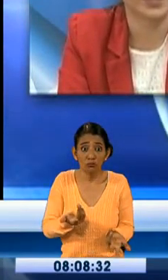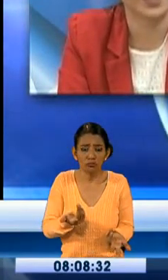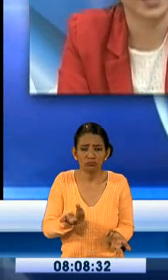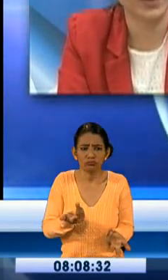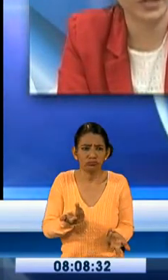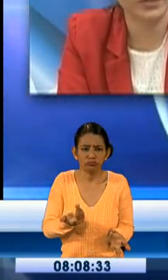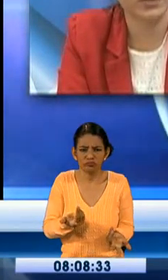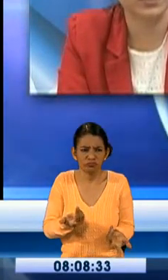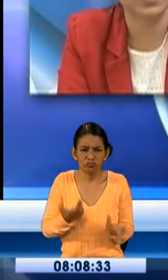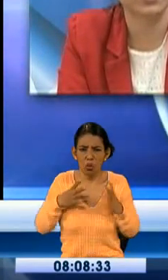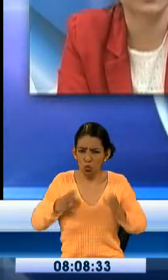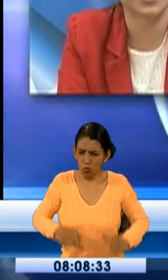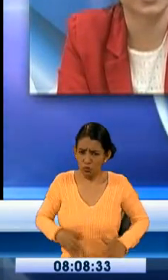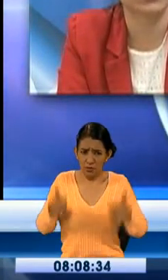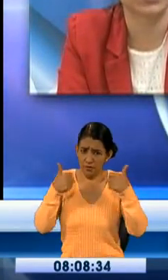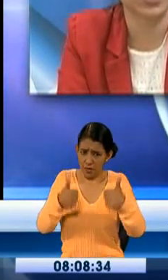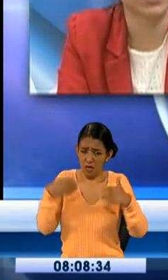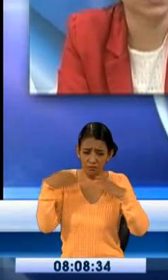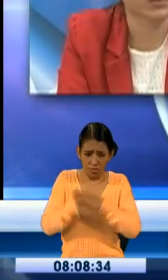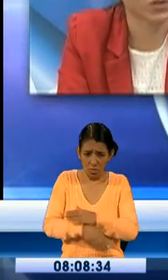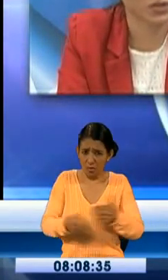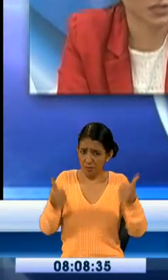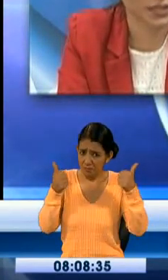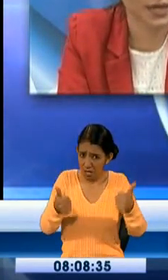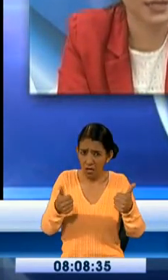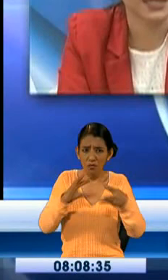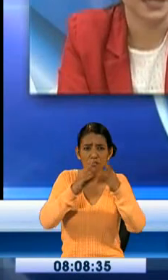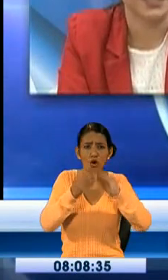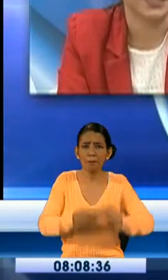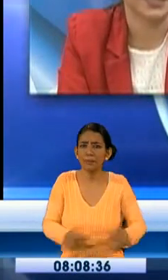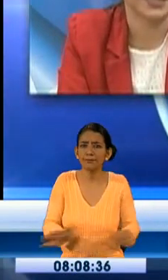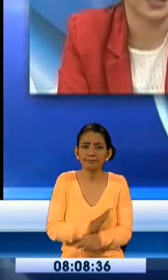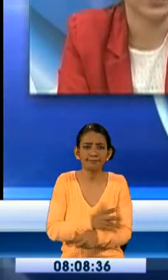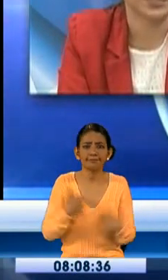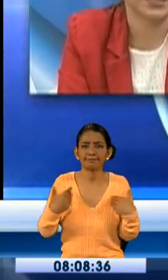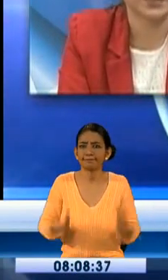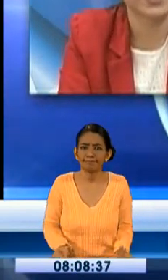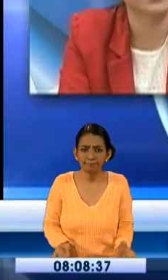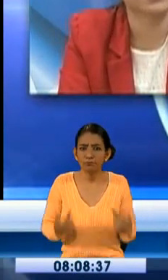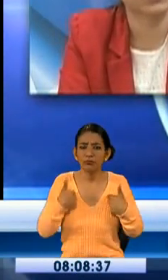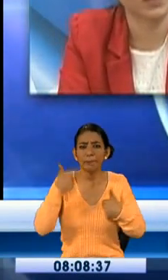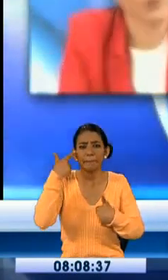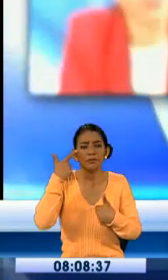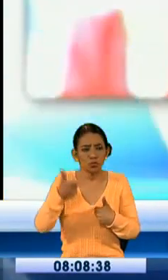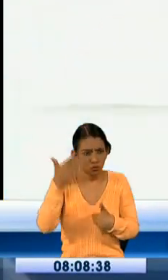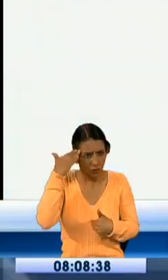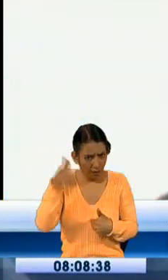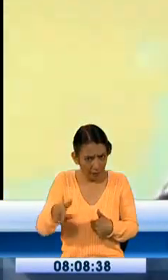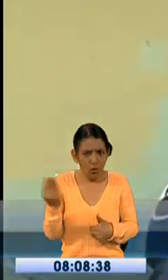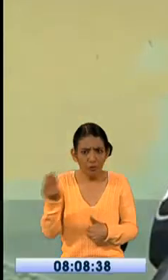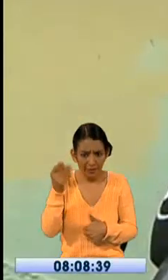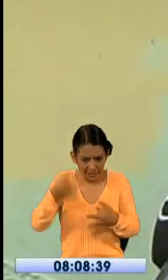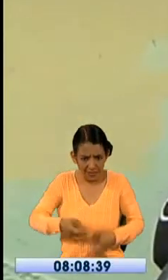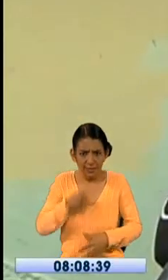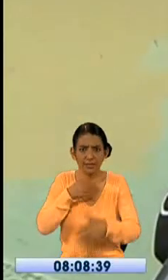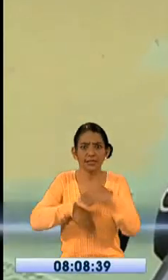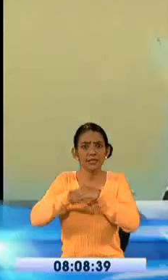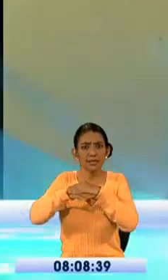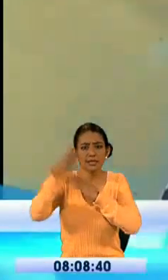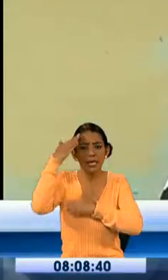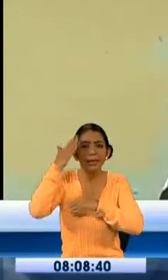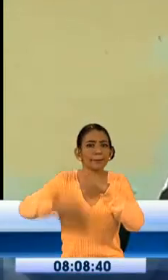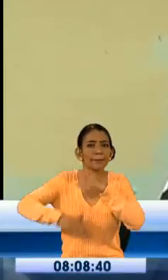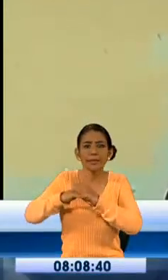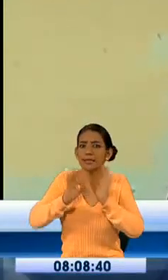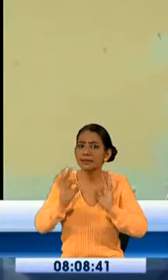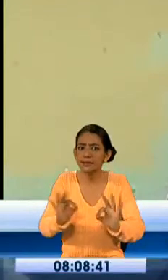a nada bueno, no van a contribuir a su formación integral. Ellos tienen que saber que existe un límite. Sí, preocupante, y